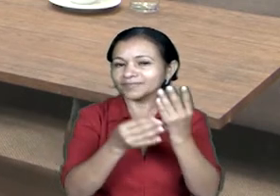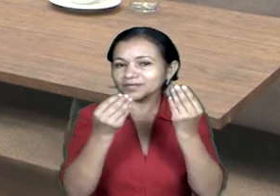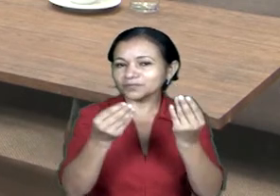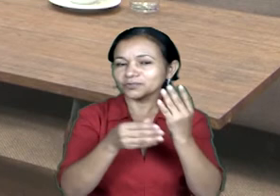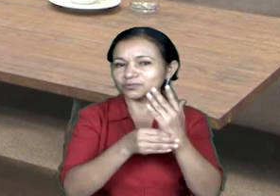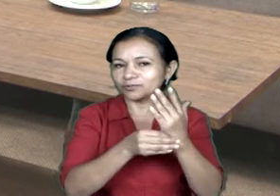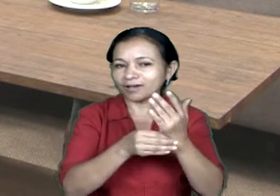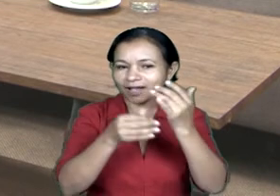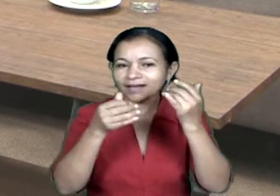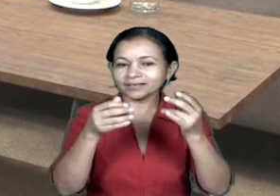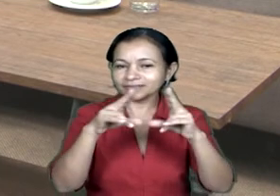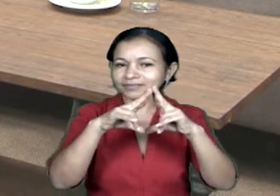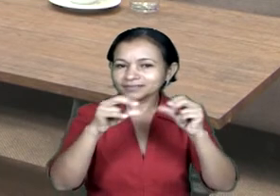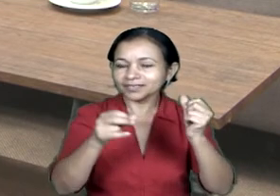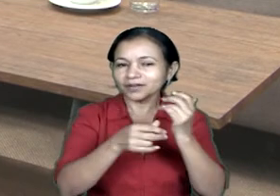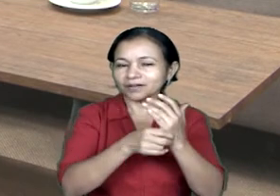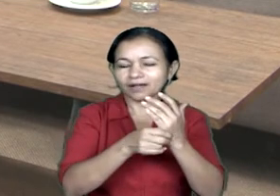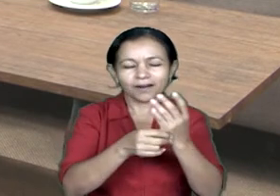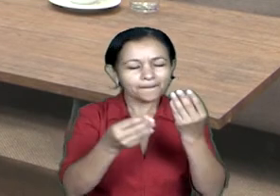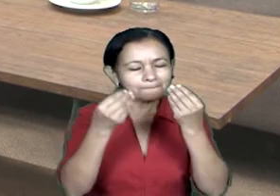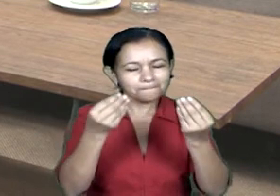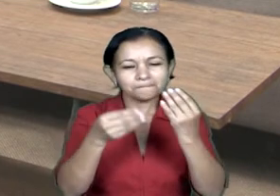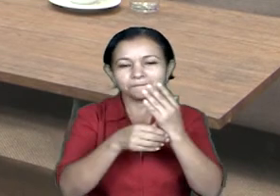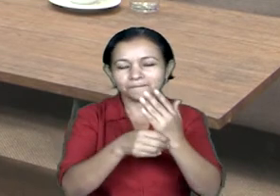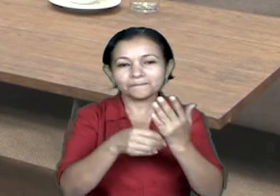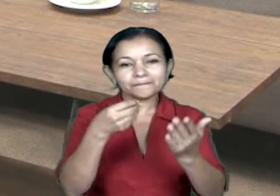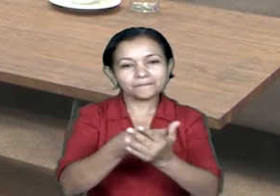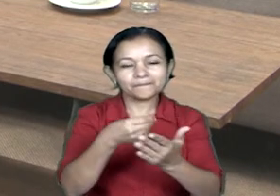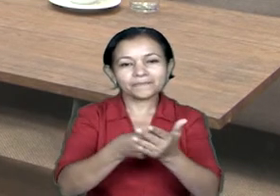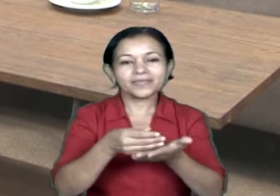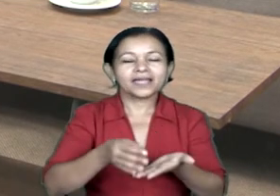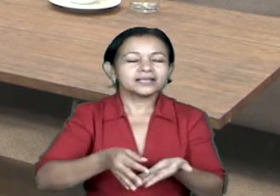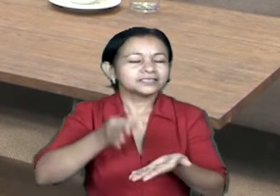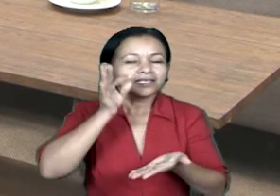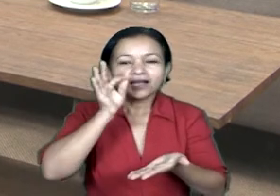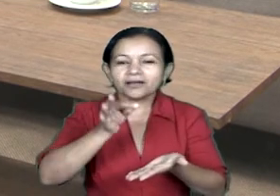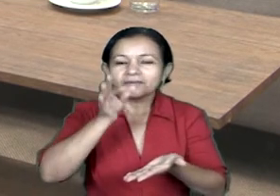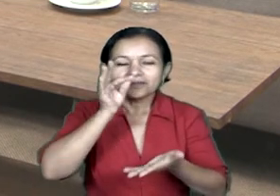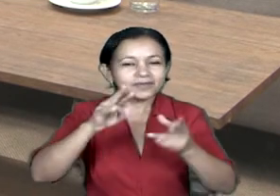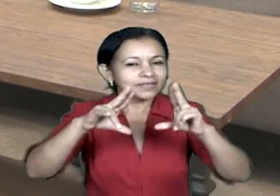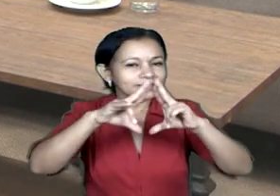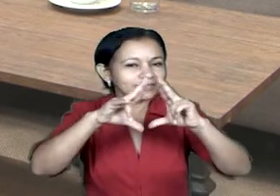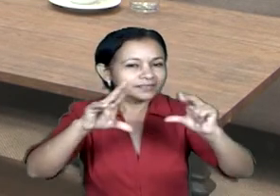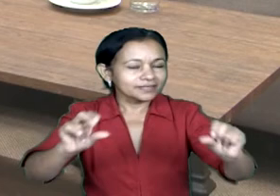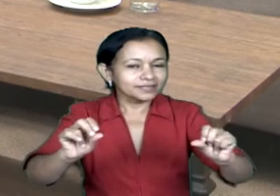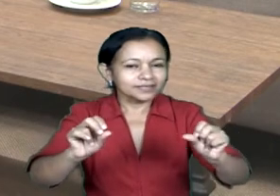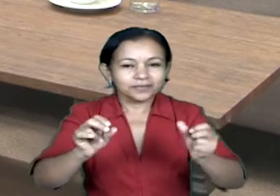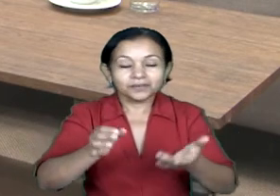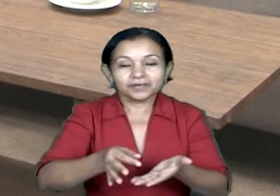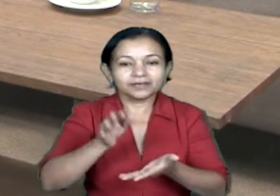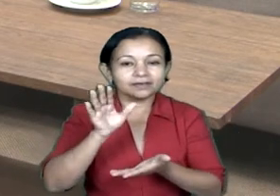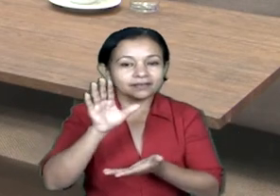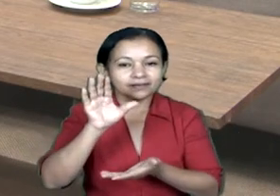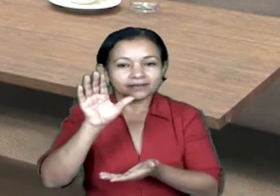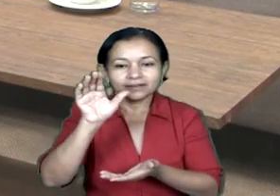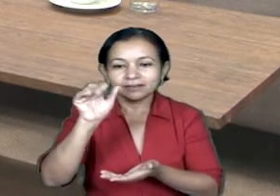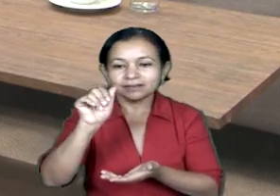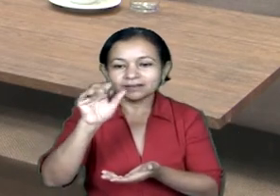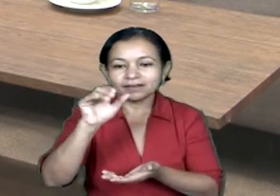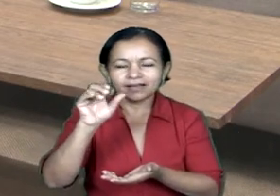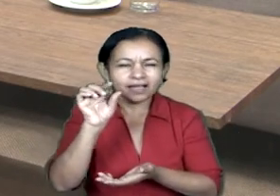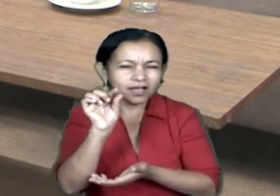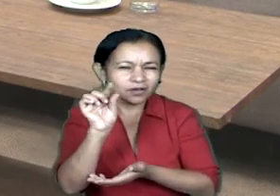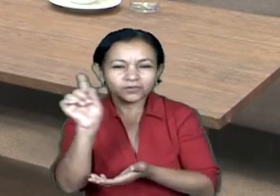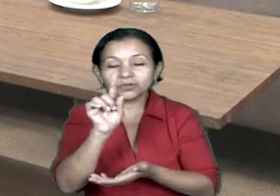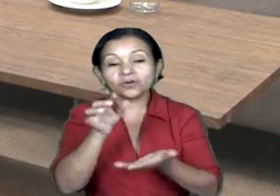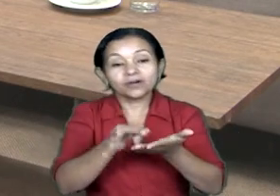carne bovina, ¿no?, de Nicaragua. Compramos bastante el café nicaragüense. Cacao. Ahora sí, cacao un poco menos,